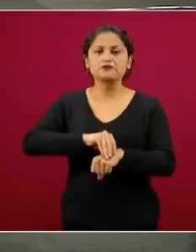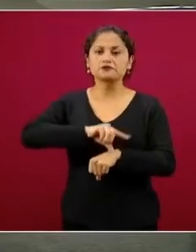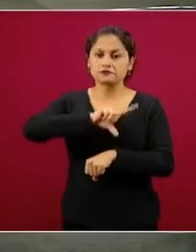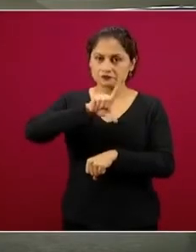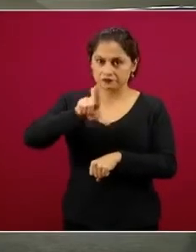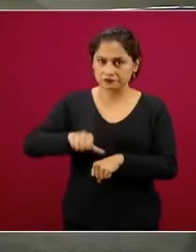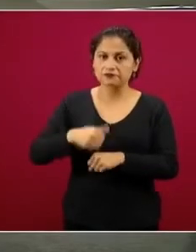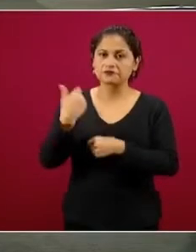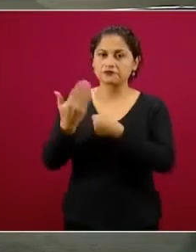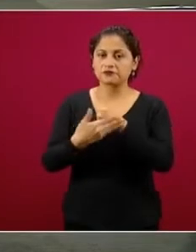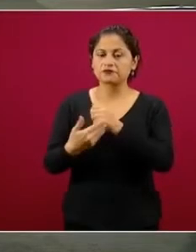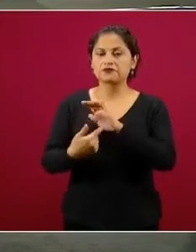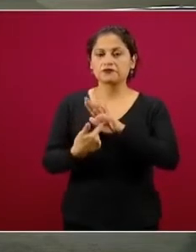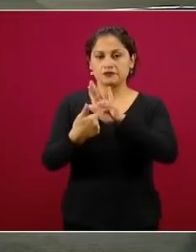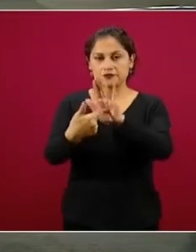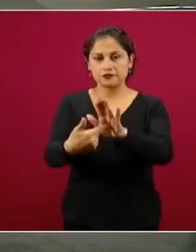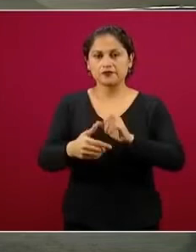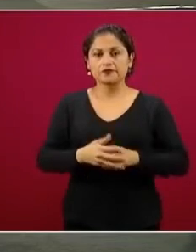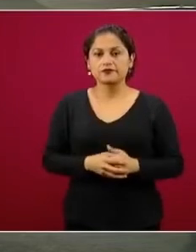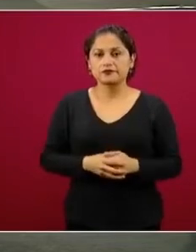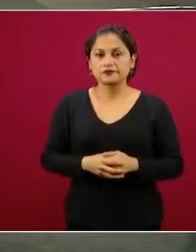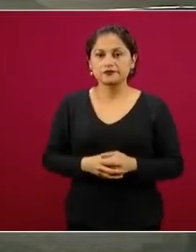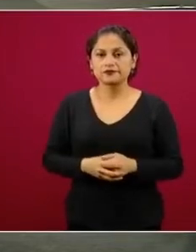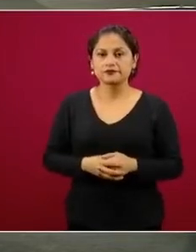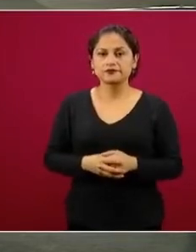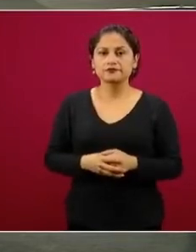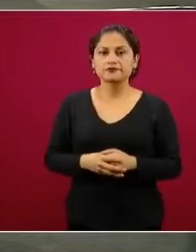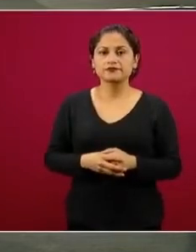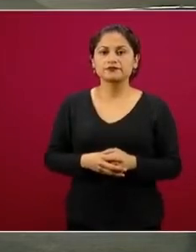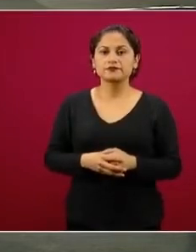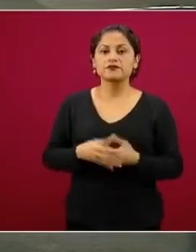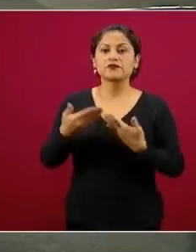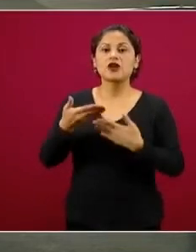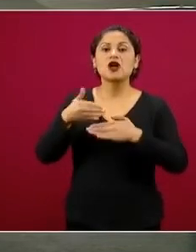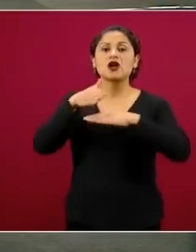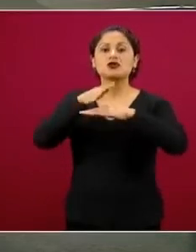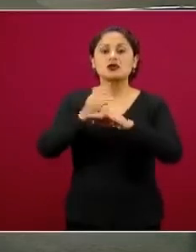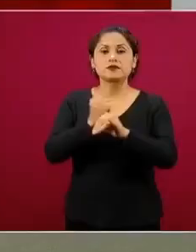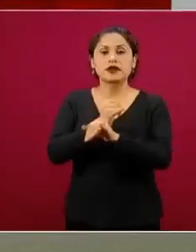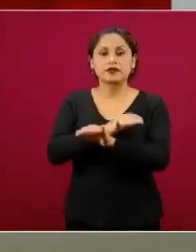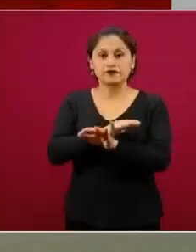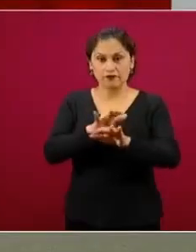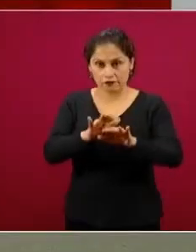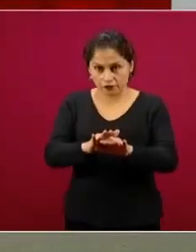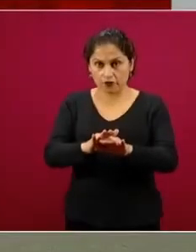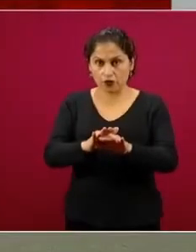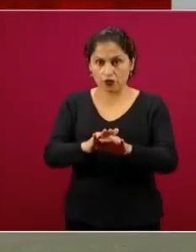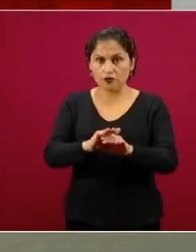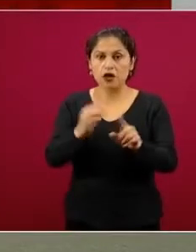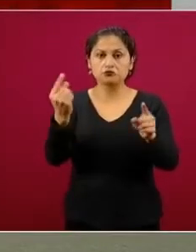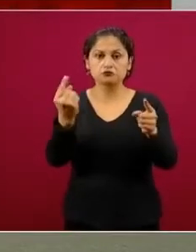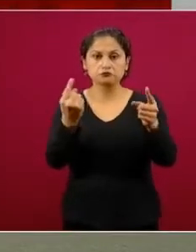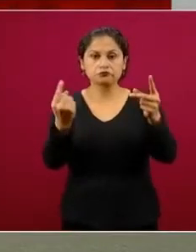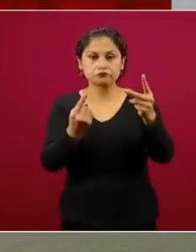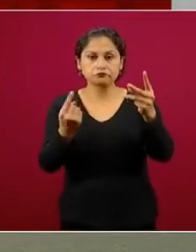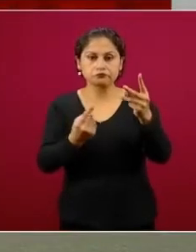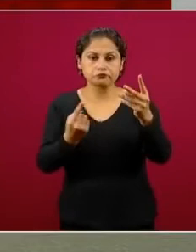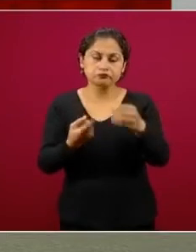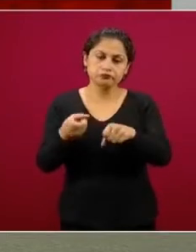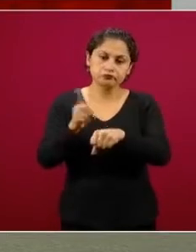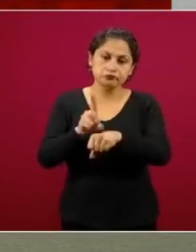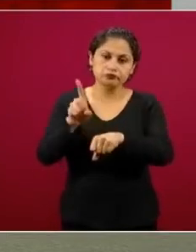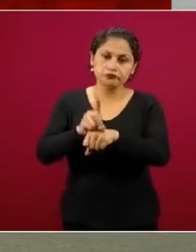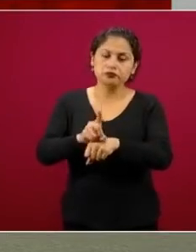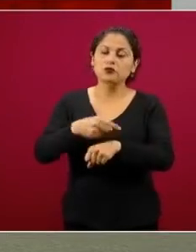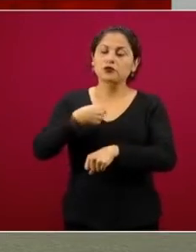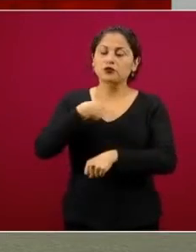el doctor Cortés. Respecto al informe técnico, reiterar el